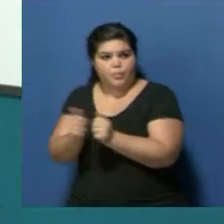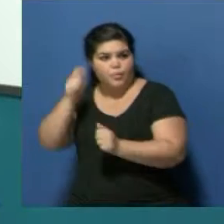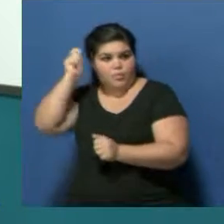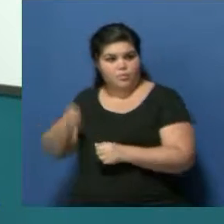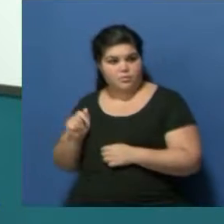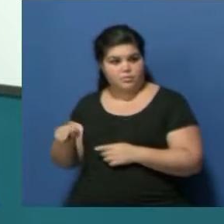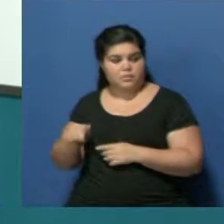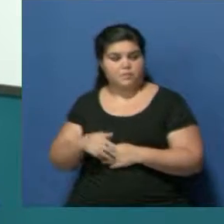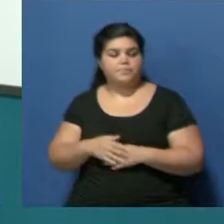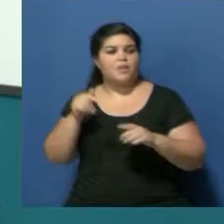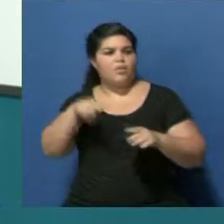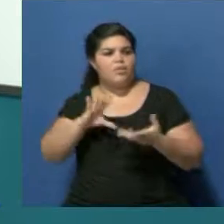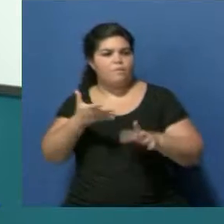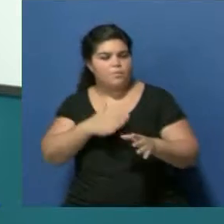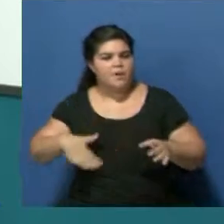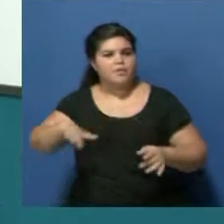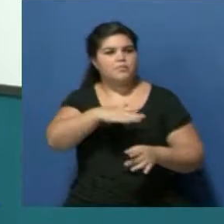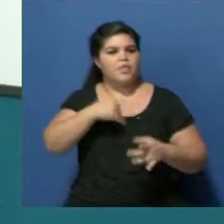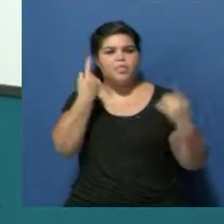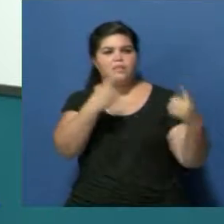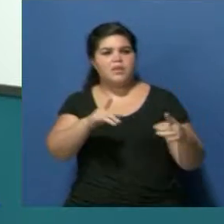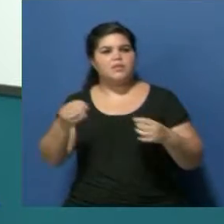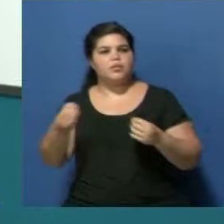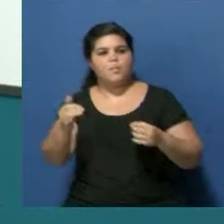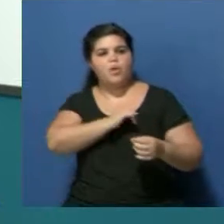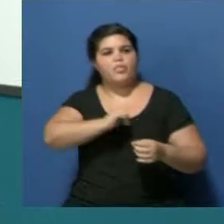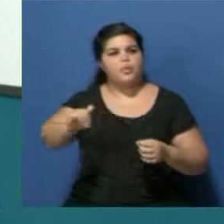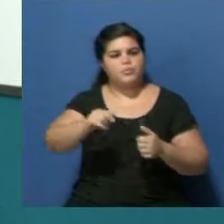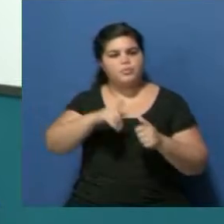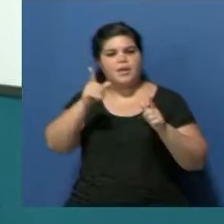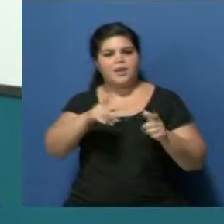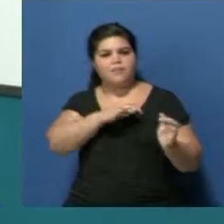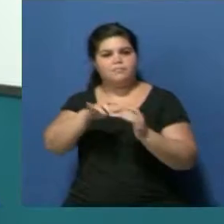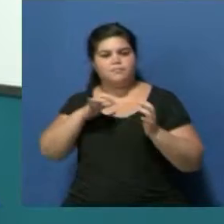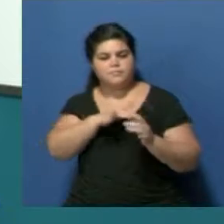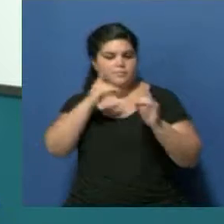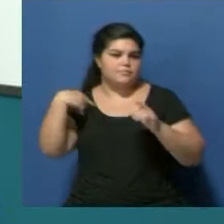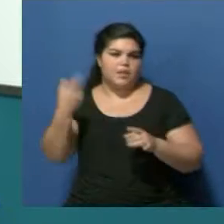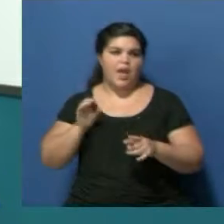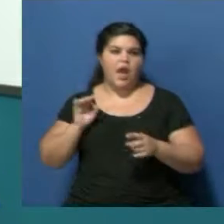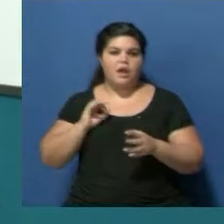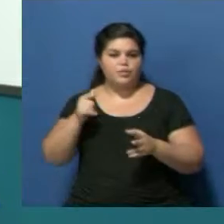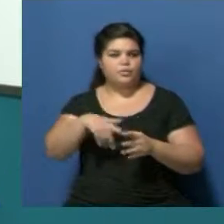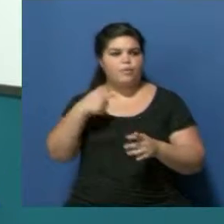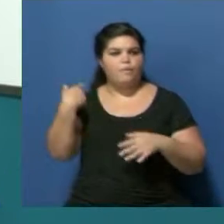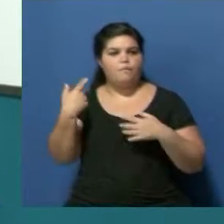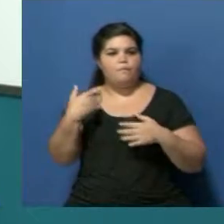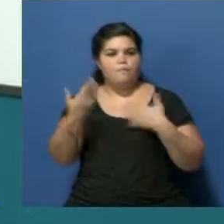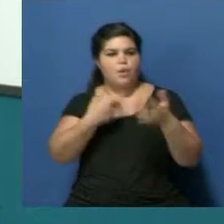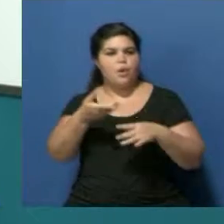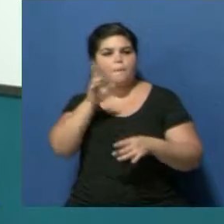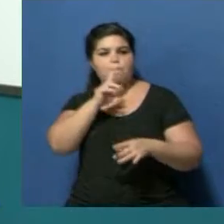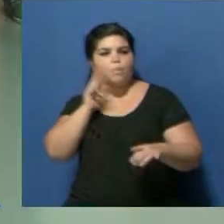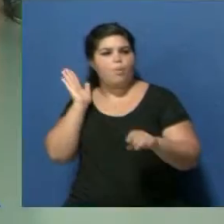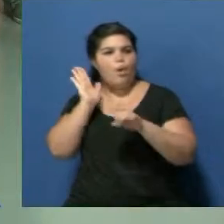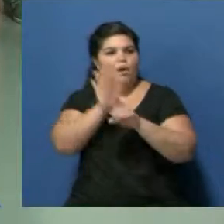¿Ves ahora que hay un contexto diferente a la hora de hacer una denuncia, donde se ha debatido mucho, por ejemplo, en los últimos años sobre el tema de la violencia de género y, bueno,